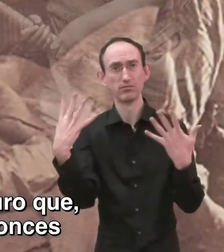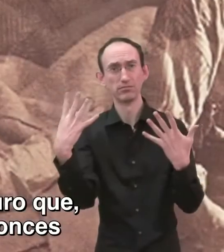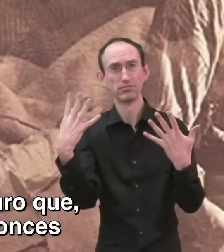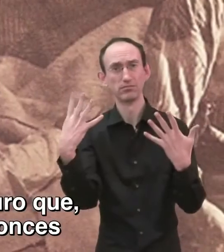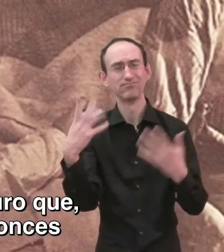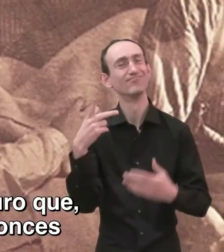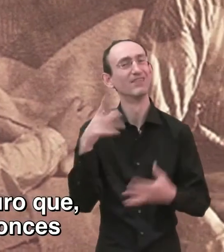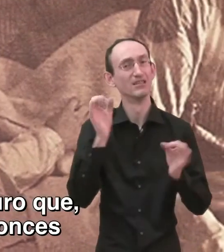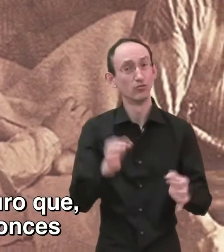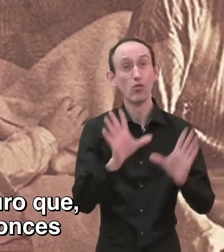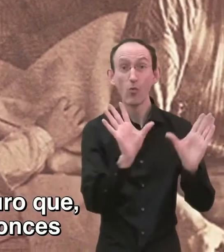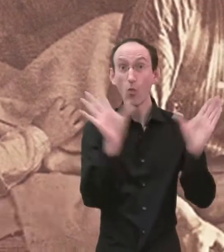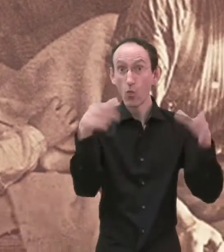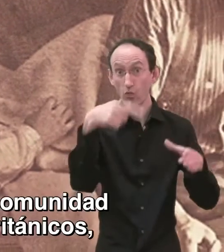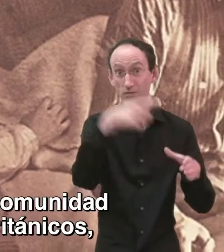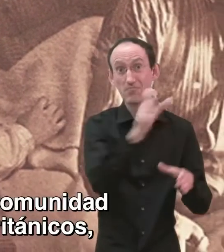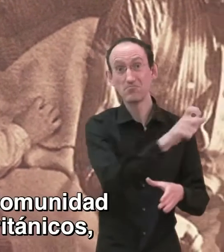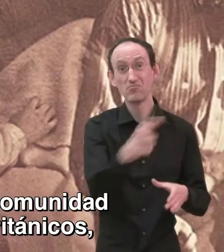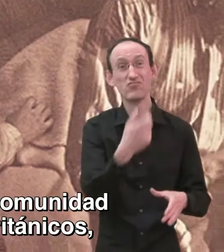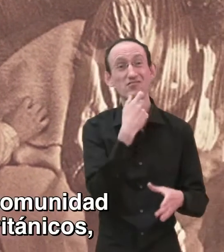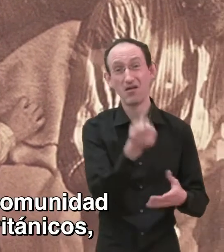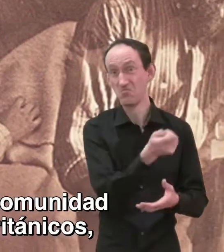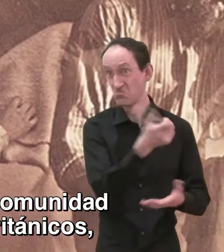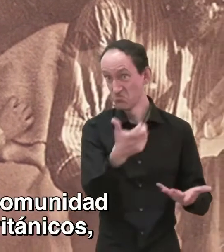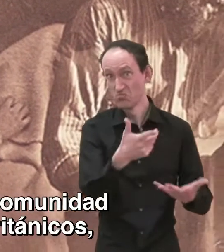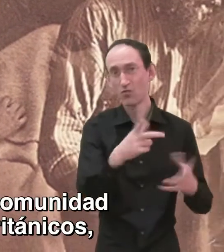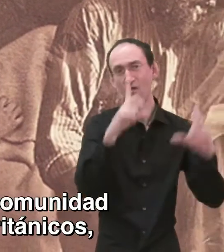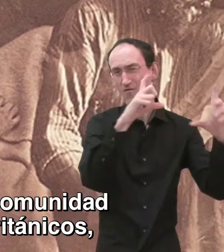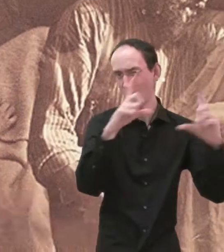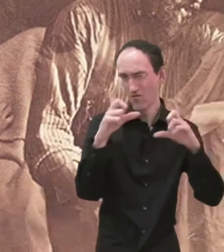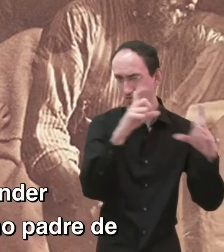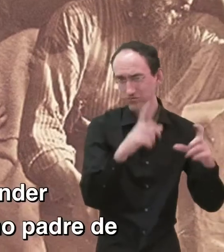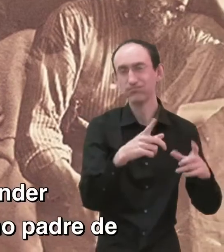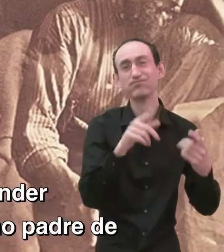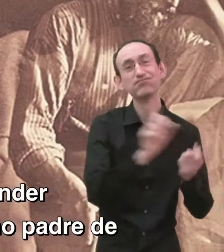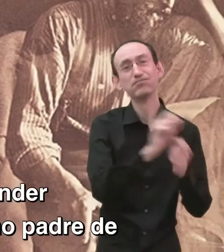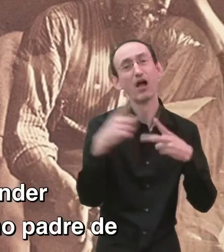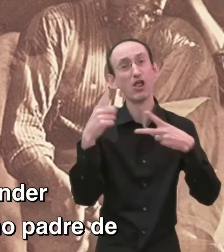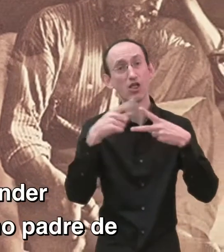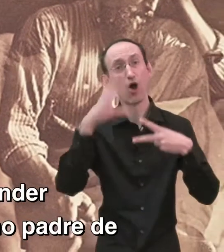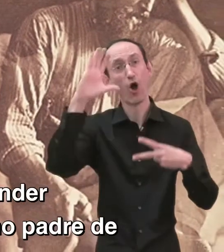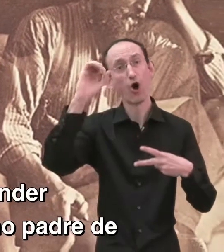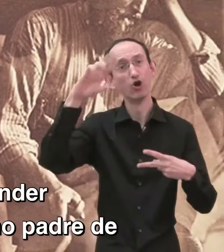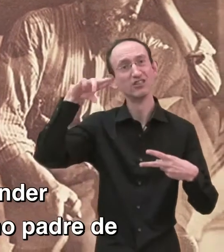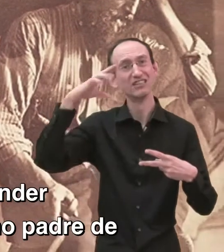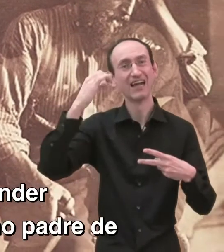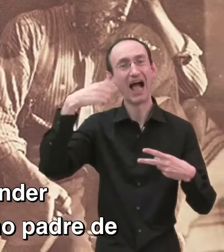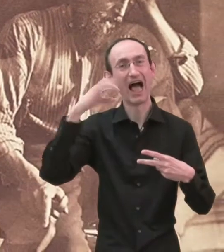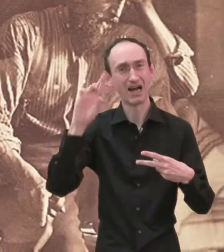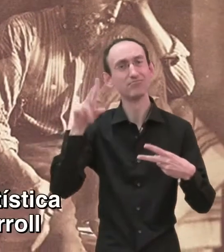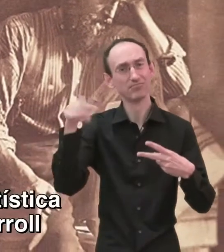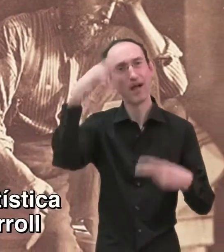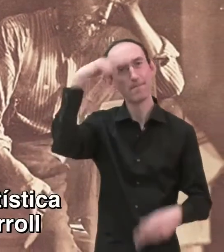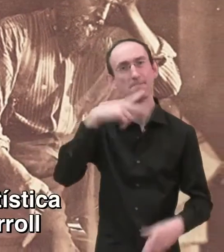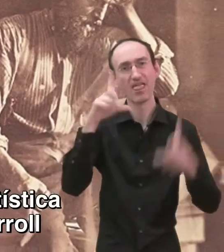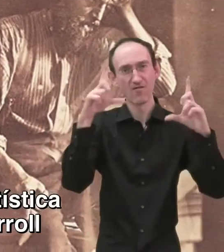da por seguro que de la por entonces poco numerosa comunidad de fotógrafos británicos, Oscar Reichlander, reconocido como